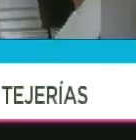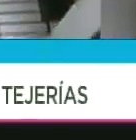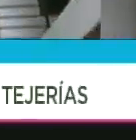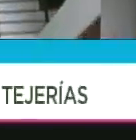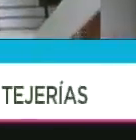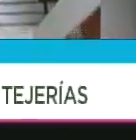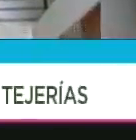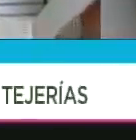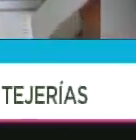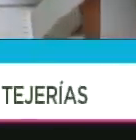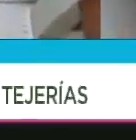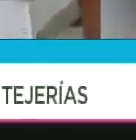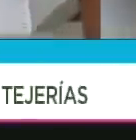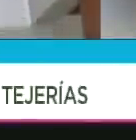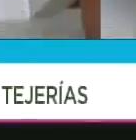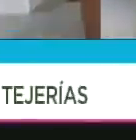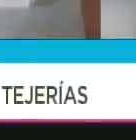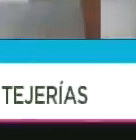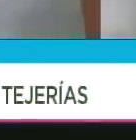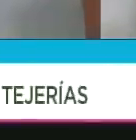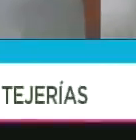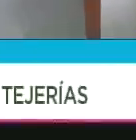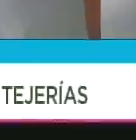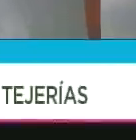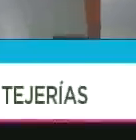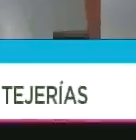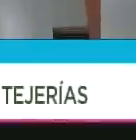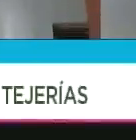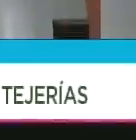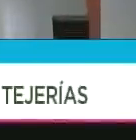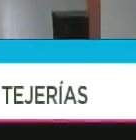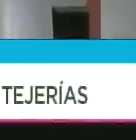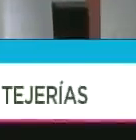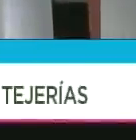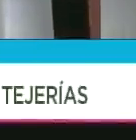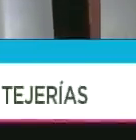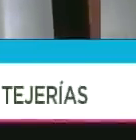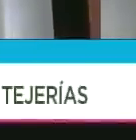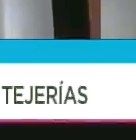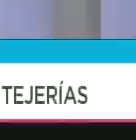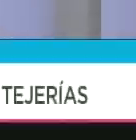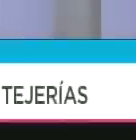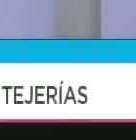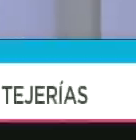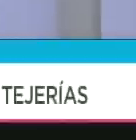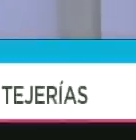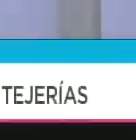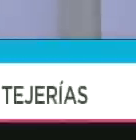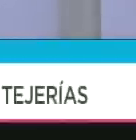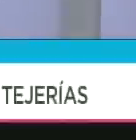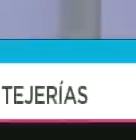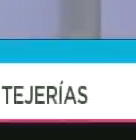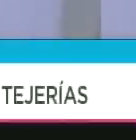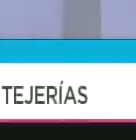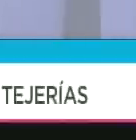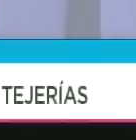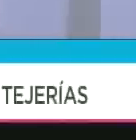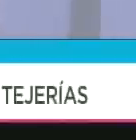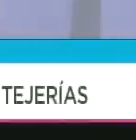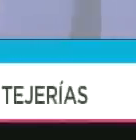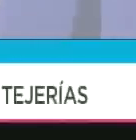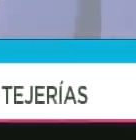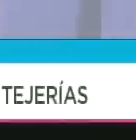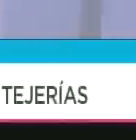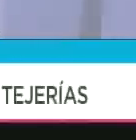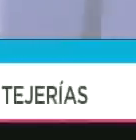y estar aquí para nosotros nos llena de verdad de esa satisfacción de ver esta estas caras y el pueblo en la